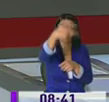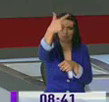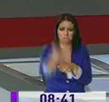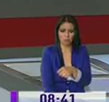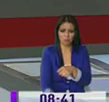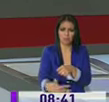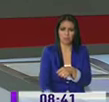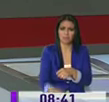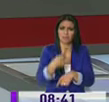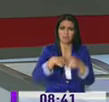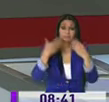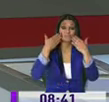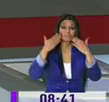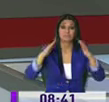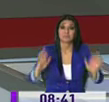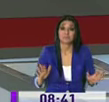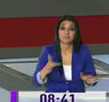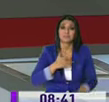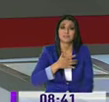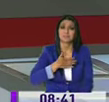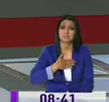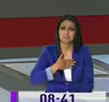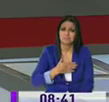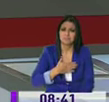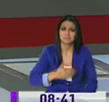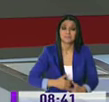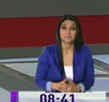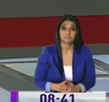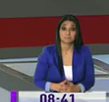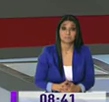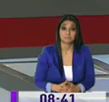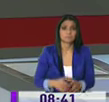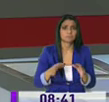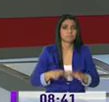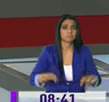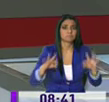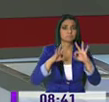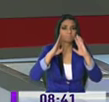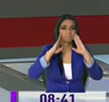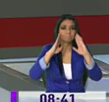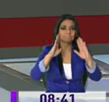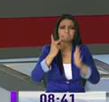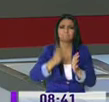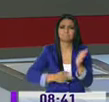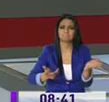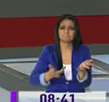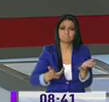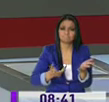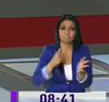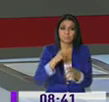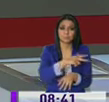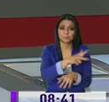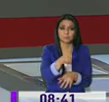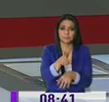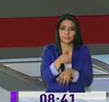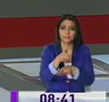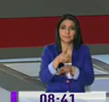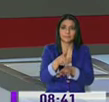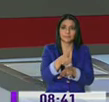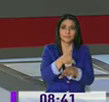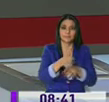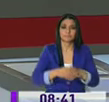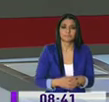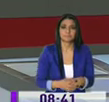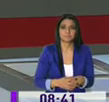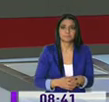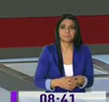herida en fin qué pena que pasen estas cosas hay que estar muy muy pero muy pendientes sobre todo cuando no está aparcando también hechos insólitos